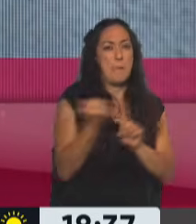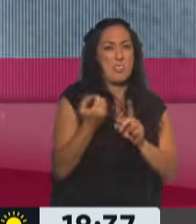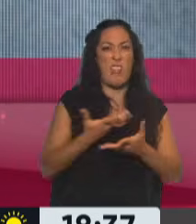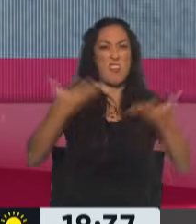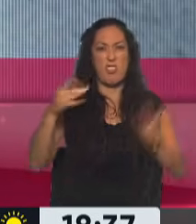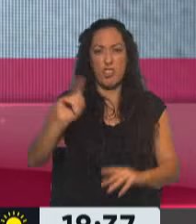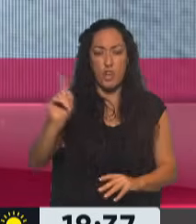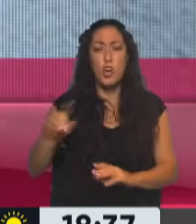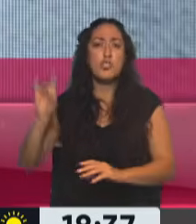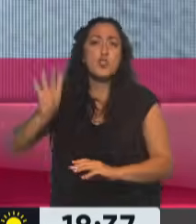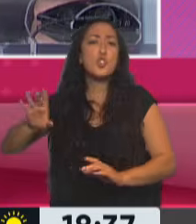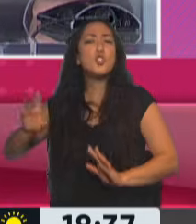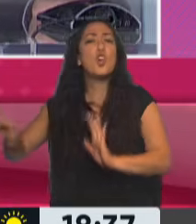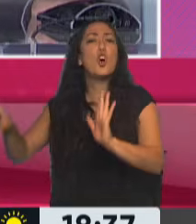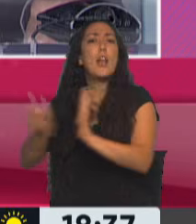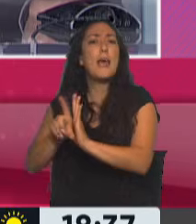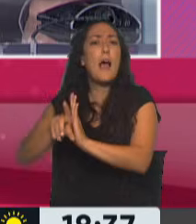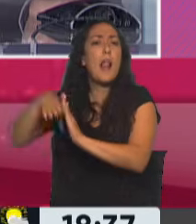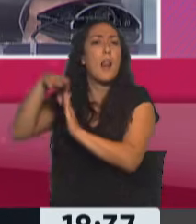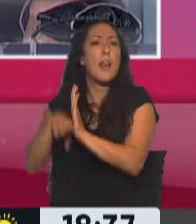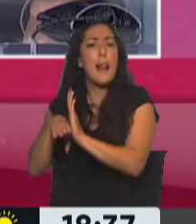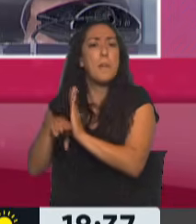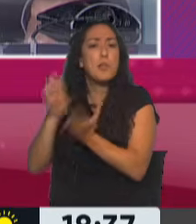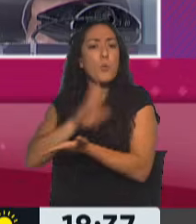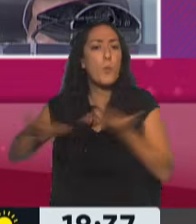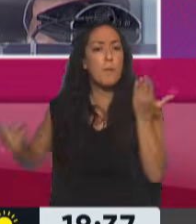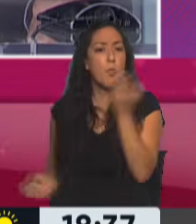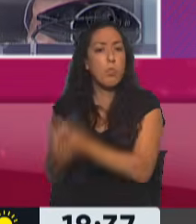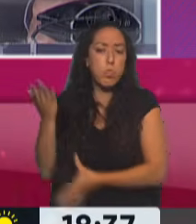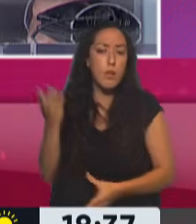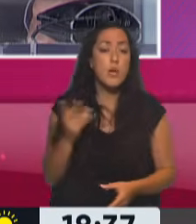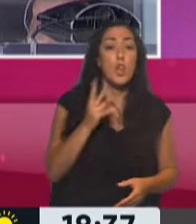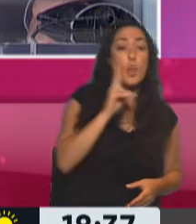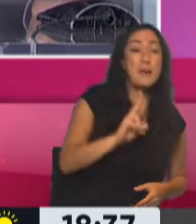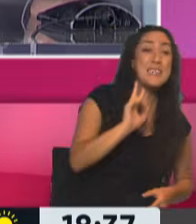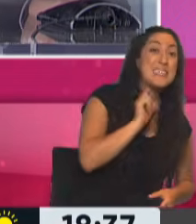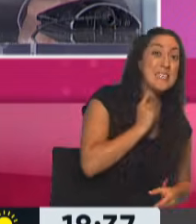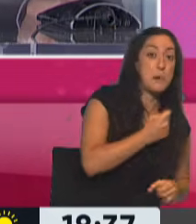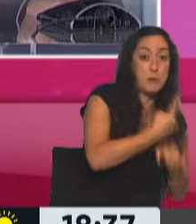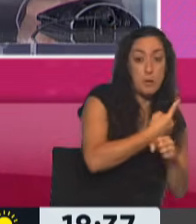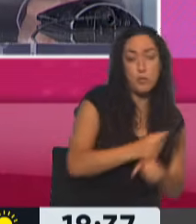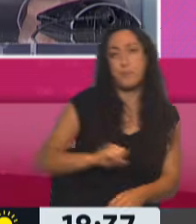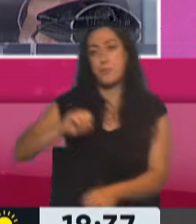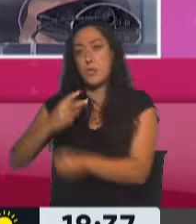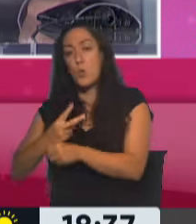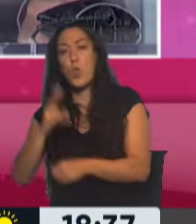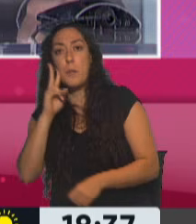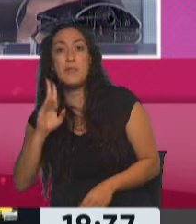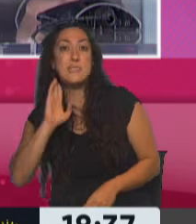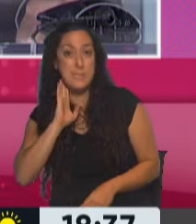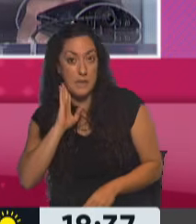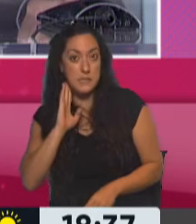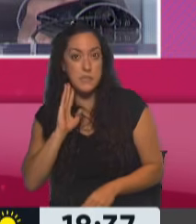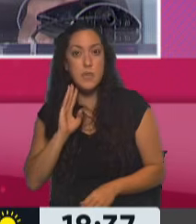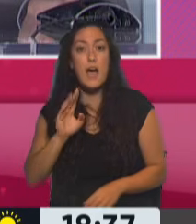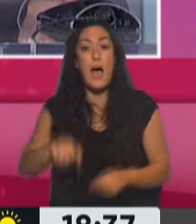nueva reglamentación jurídica. Entonces vos me decís, si tomo estos dos antecedentes, que fueron año 2013 el primero, 2016 el segundo,